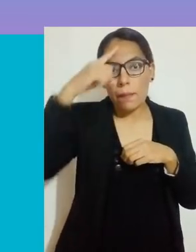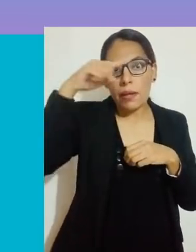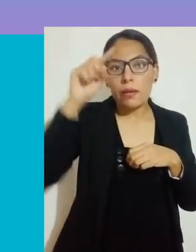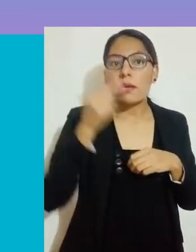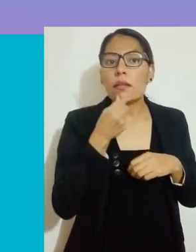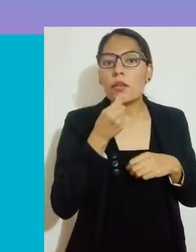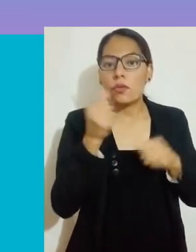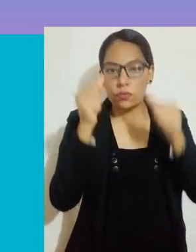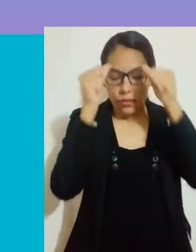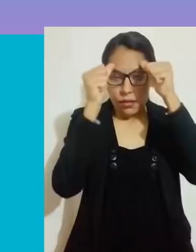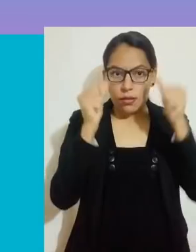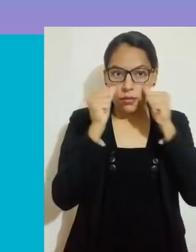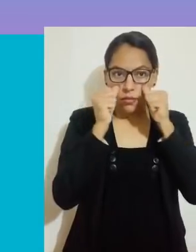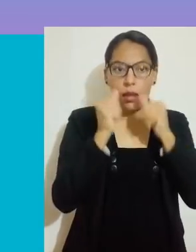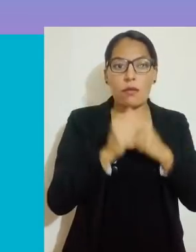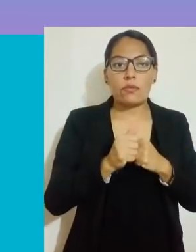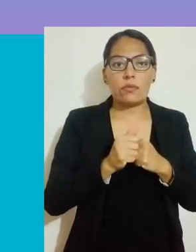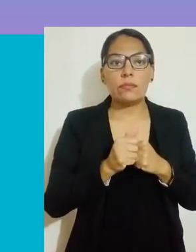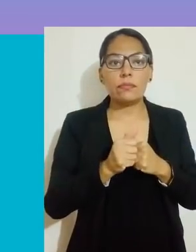aulas incluyentes.